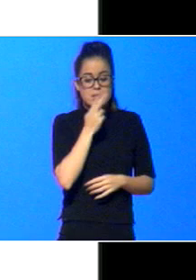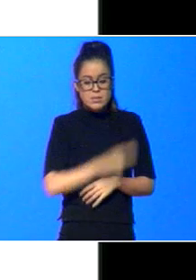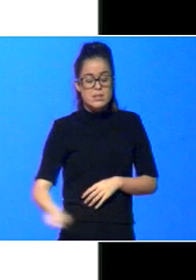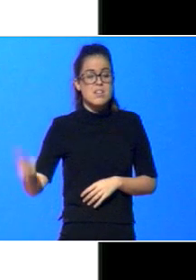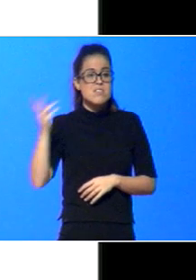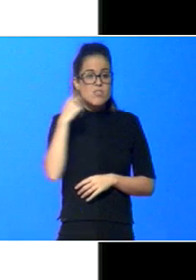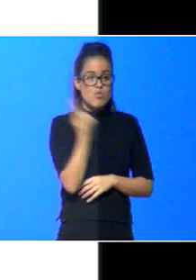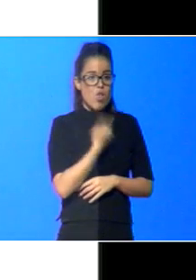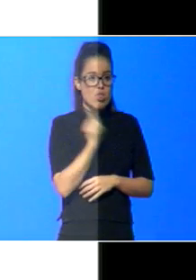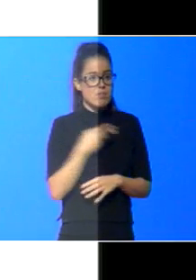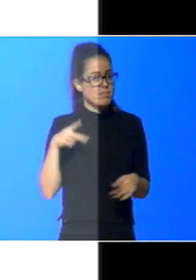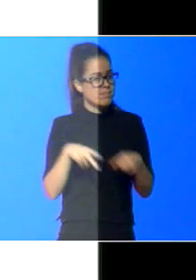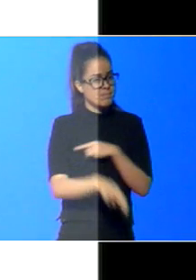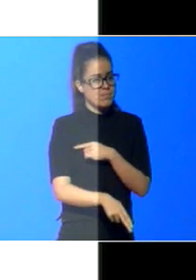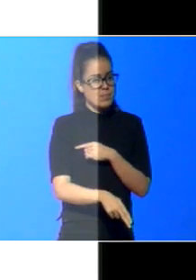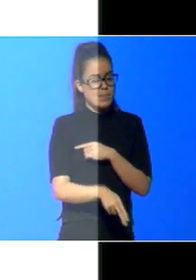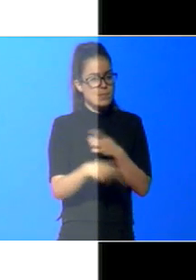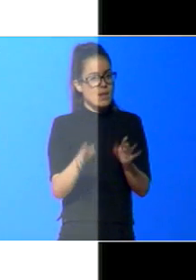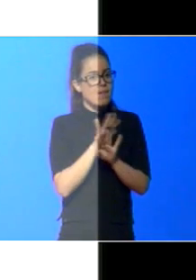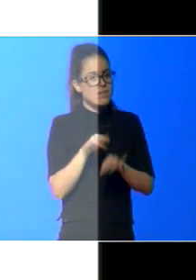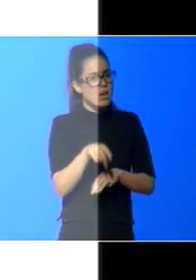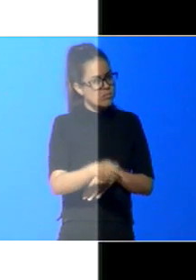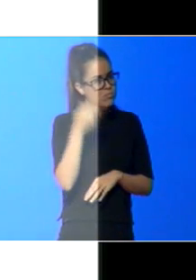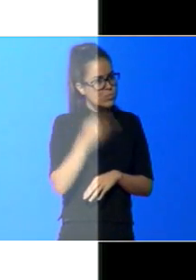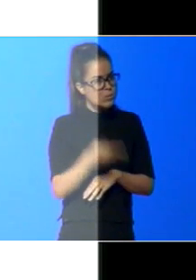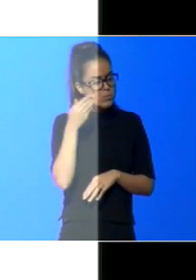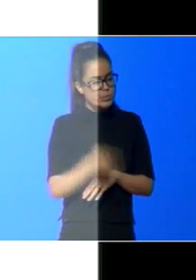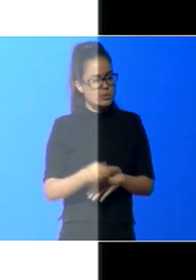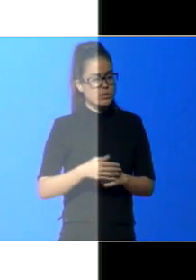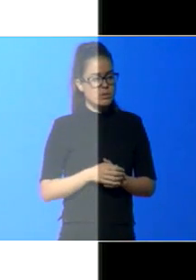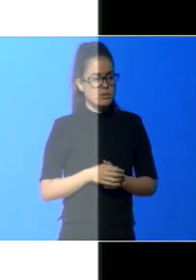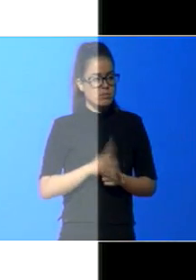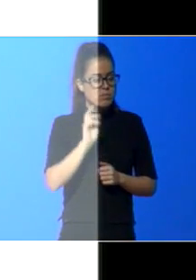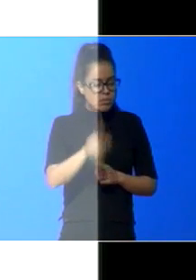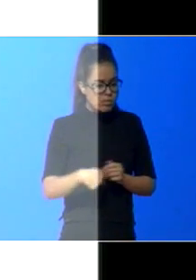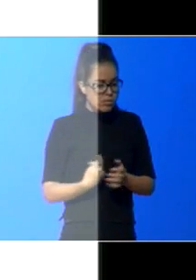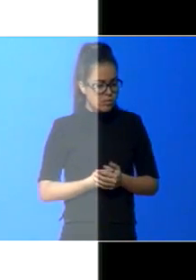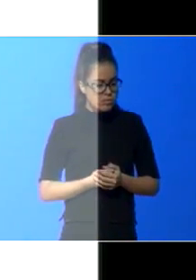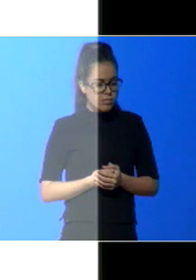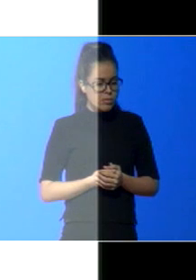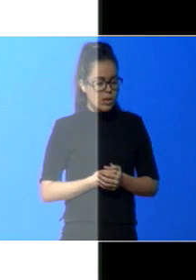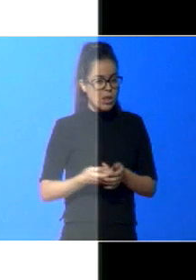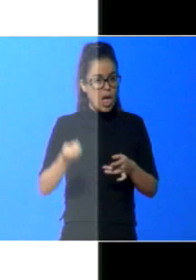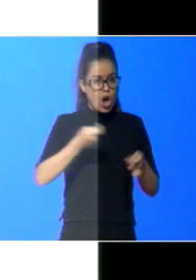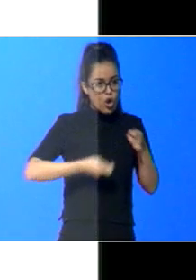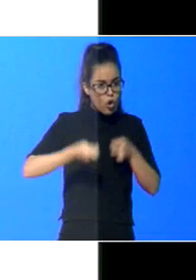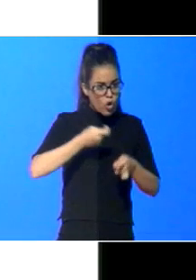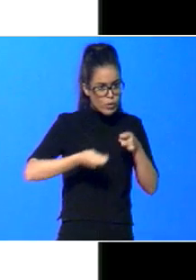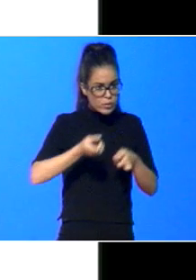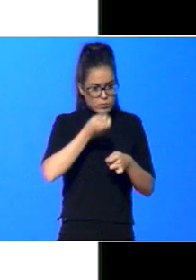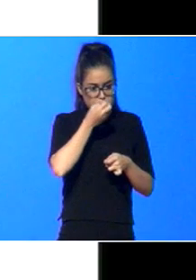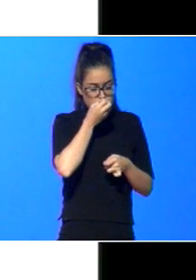apoyo naturales son redes muy importantes. Y luego al final, pues bueno, pues al final el trabajo coordinado y en red para nosotros, pues qué